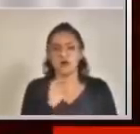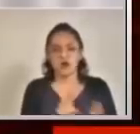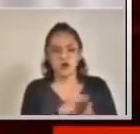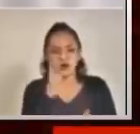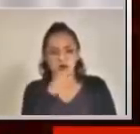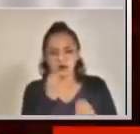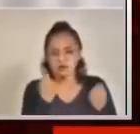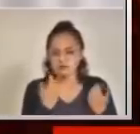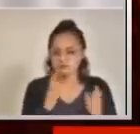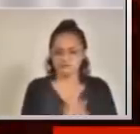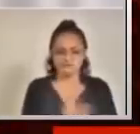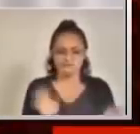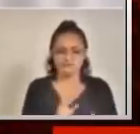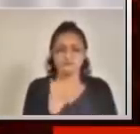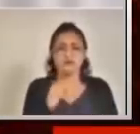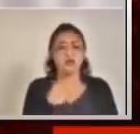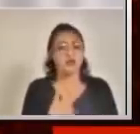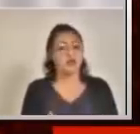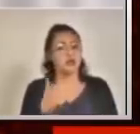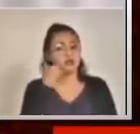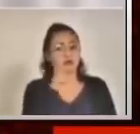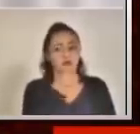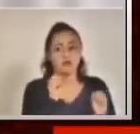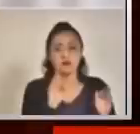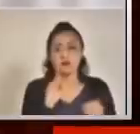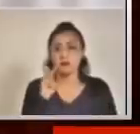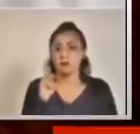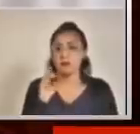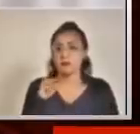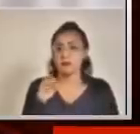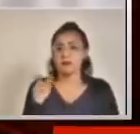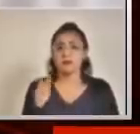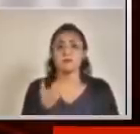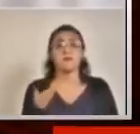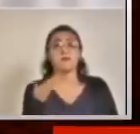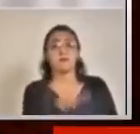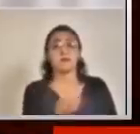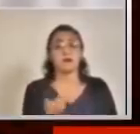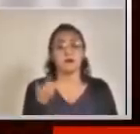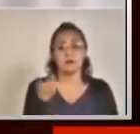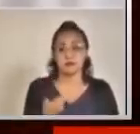hablo a las oficinas de pemex y pidió dinero